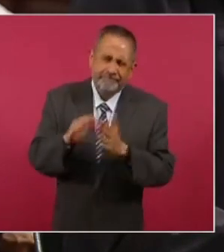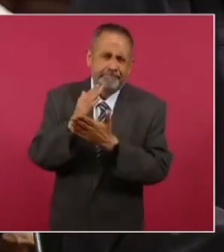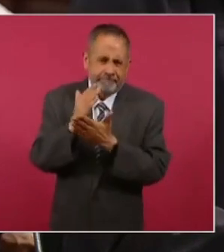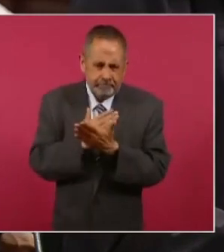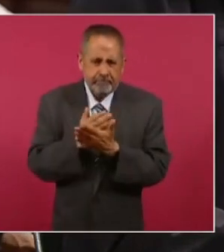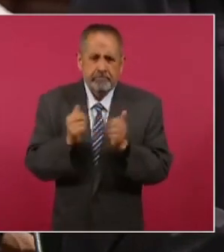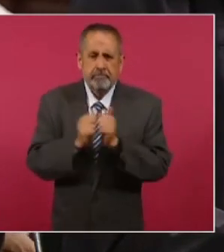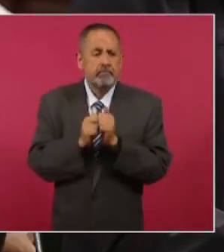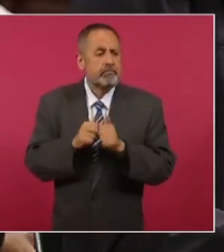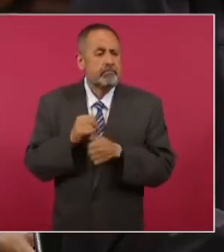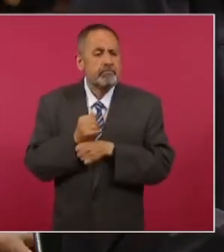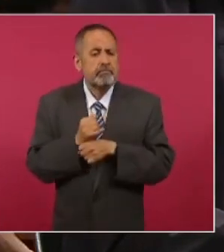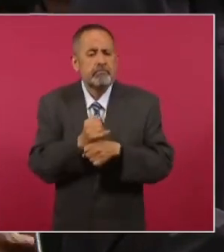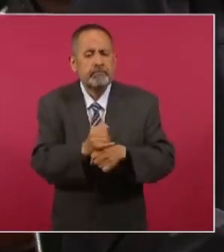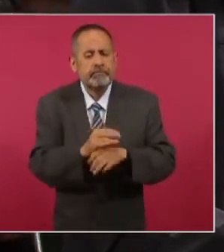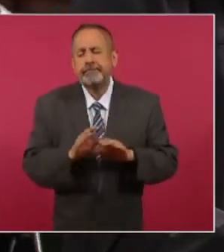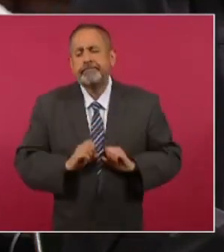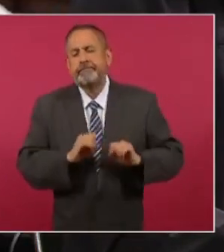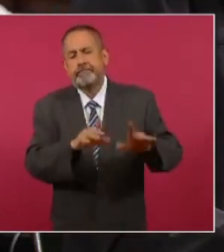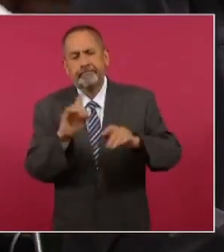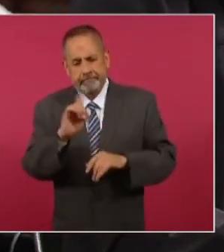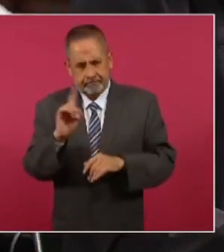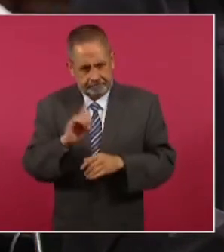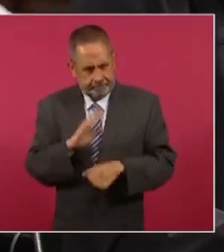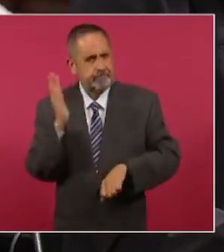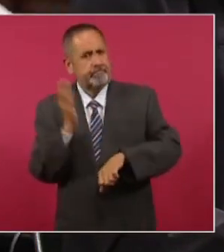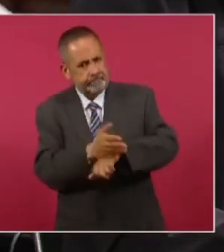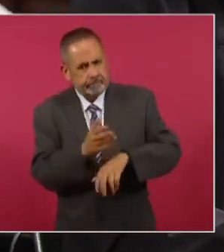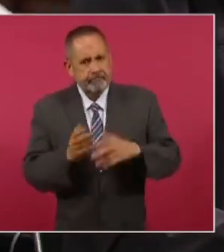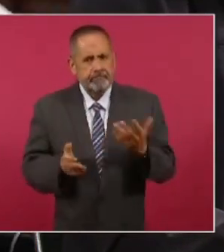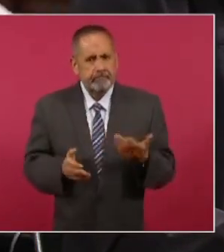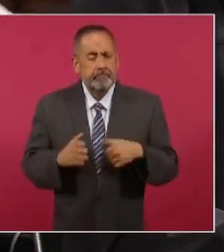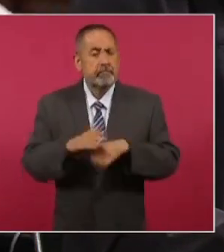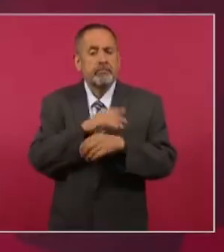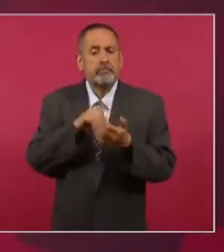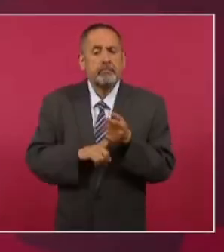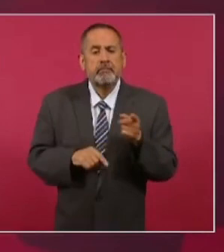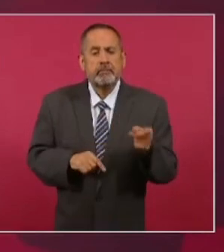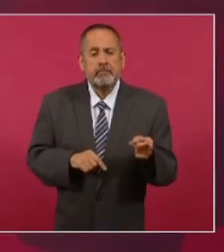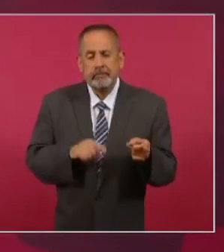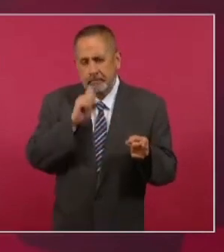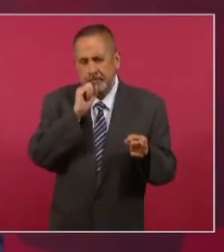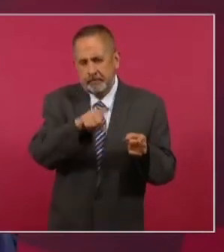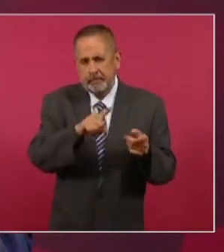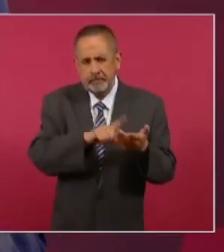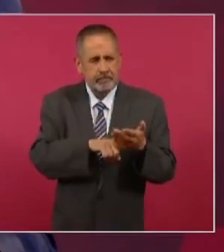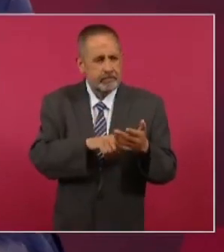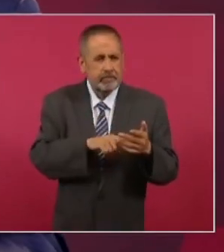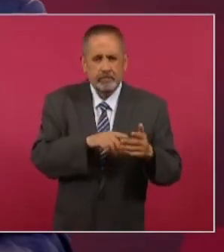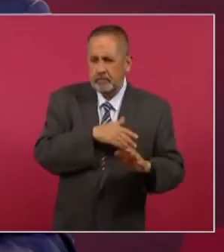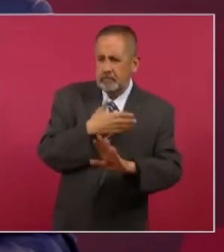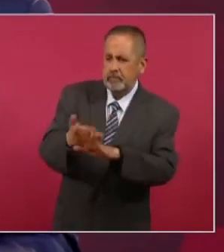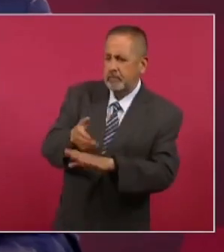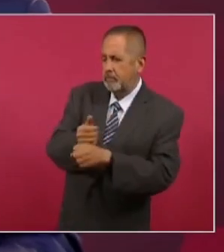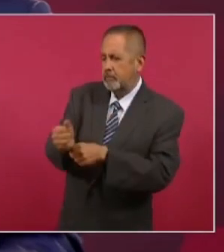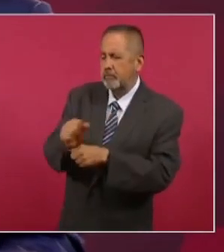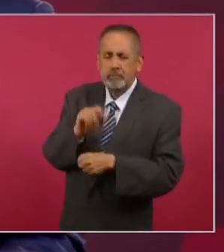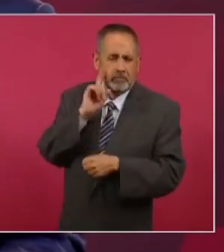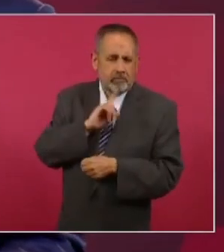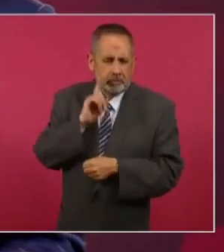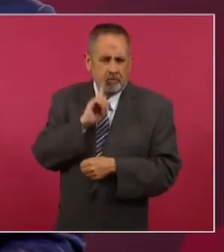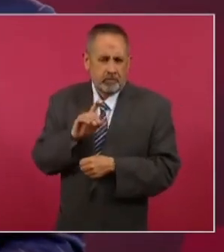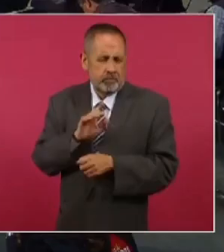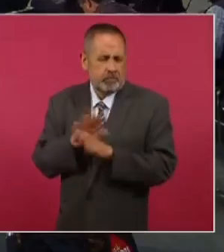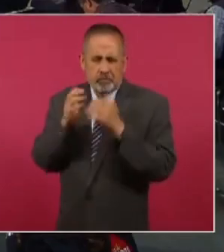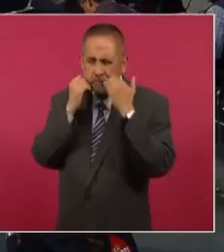la corrupción en las investigaciones de estos casos pues en los que tiene que ver justamente con las agresiones con mujeres de